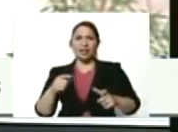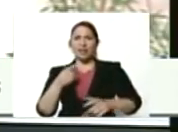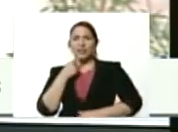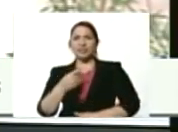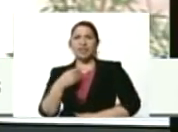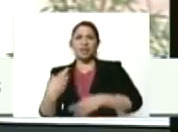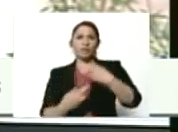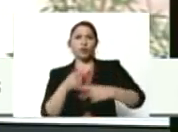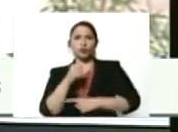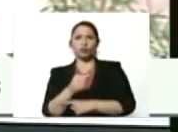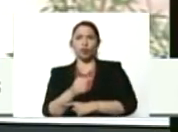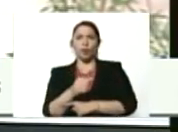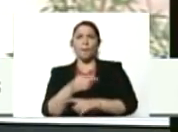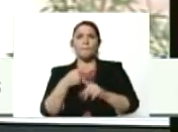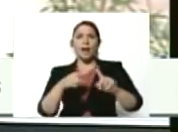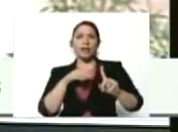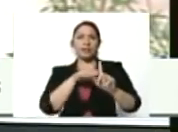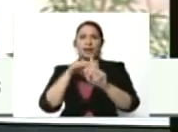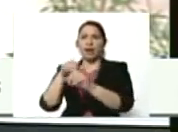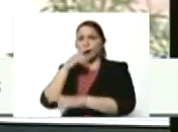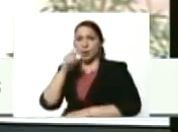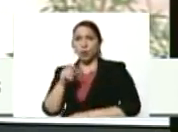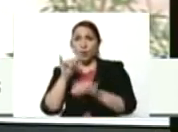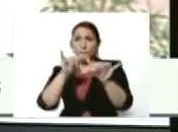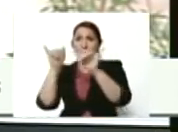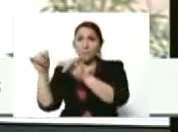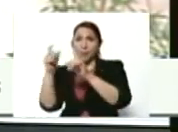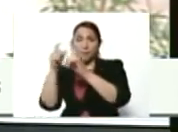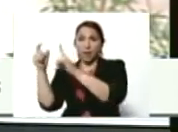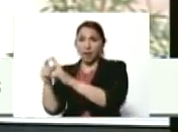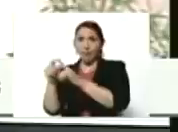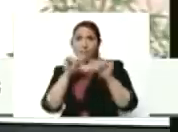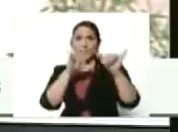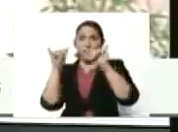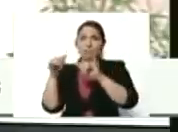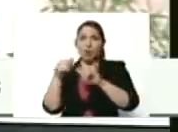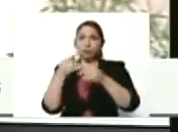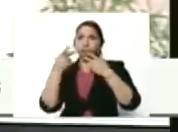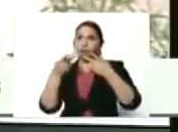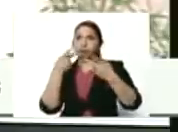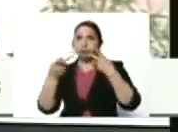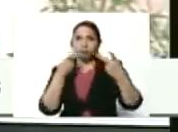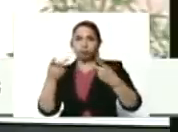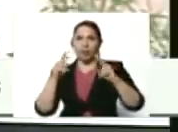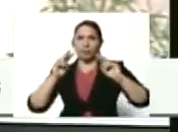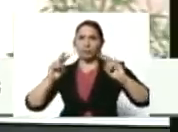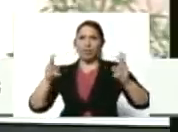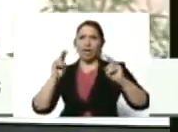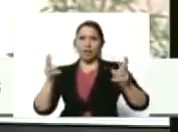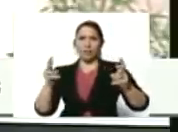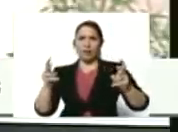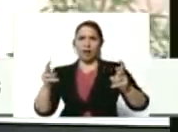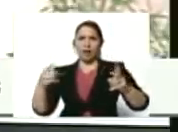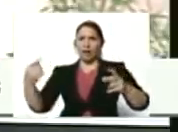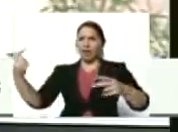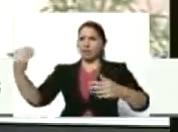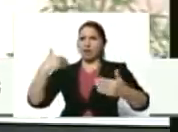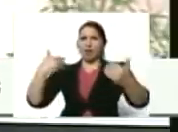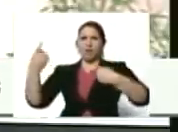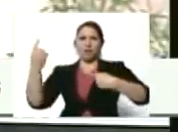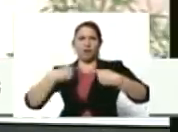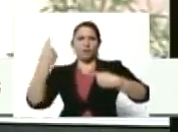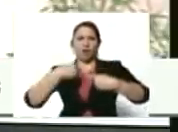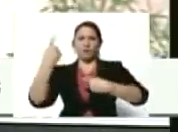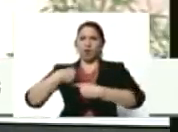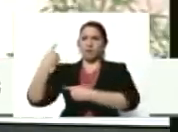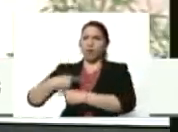los mismos argumentos, las mismas palabras y los mismos temas que me acusa la ultraderecha trumpista. Los